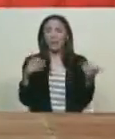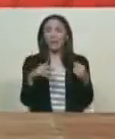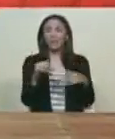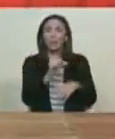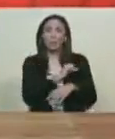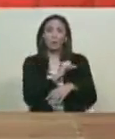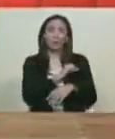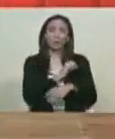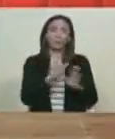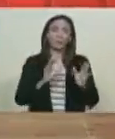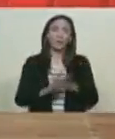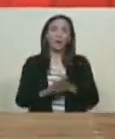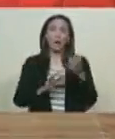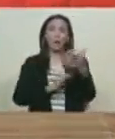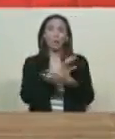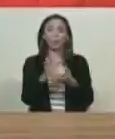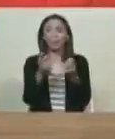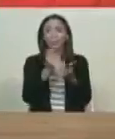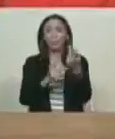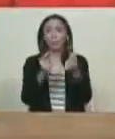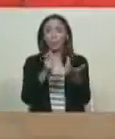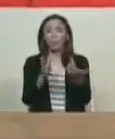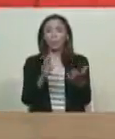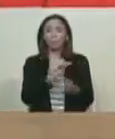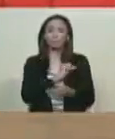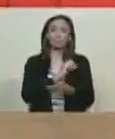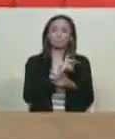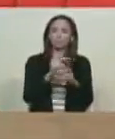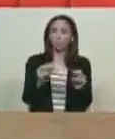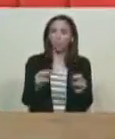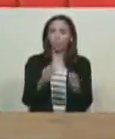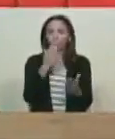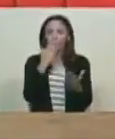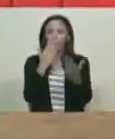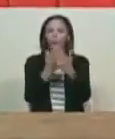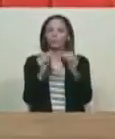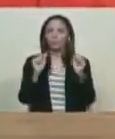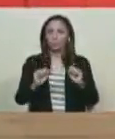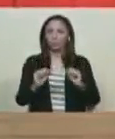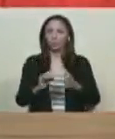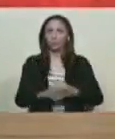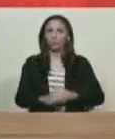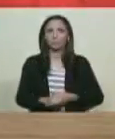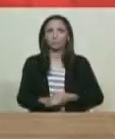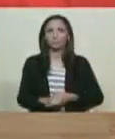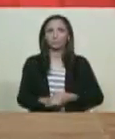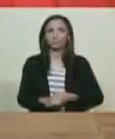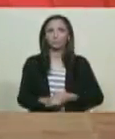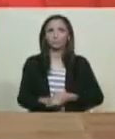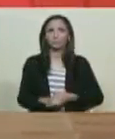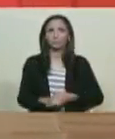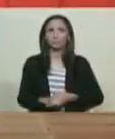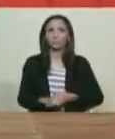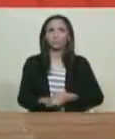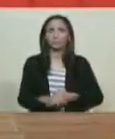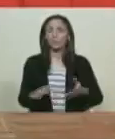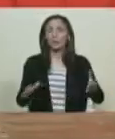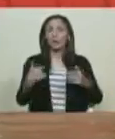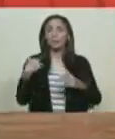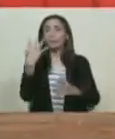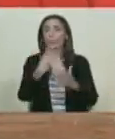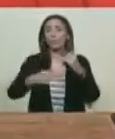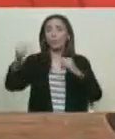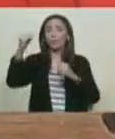la guerra económica le ha metido al pueblo. No, yo no soy el presidente que va a salir corriendo a las dificultades,